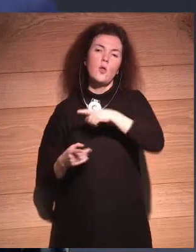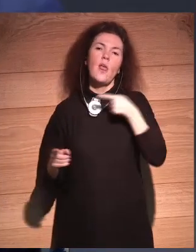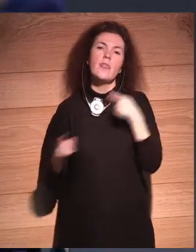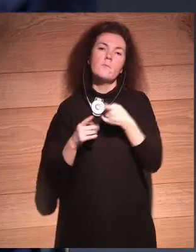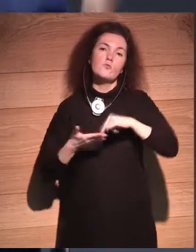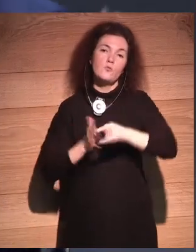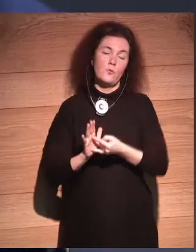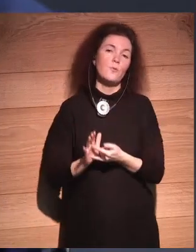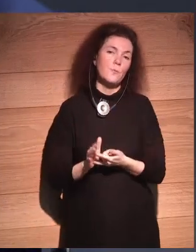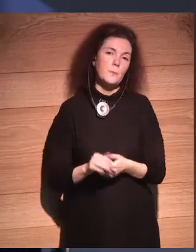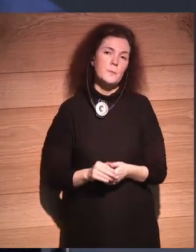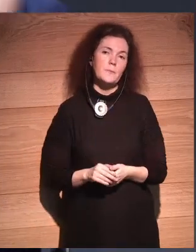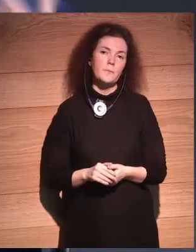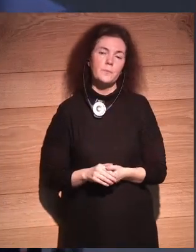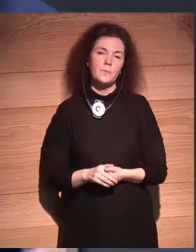aún solucionar.